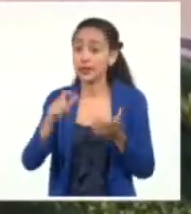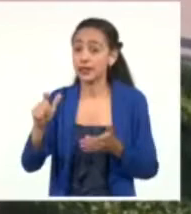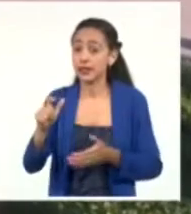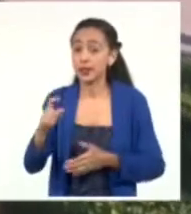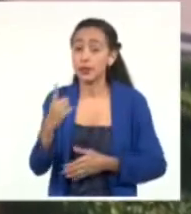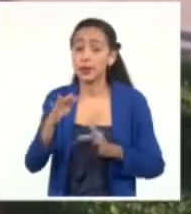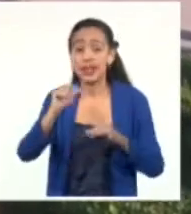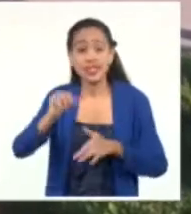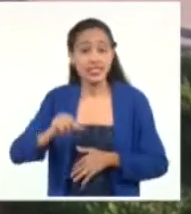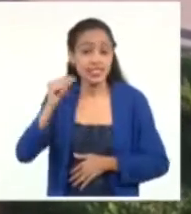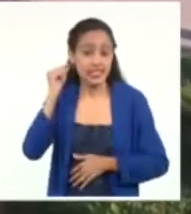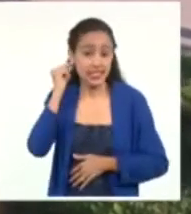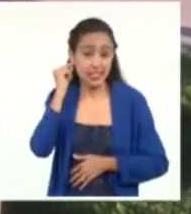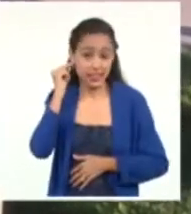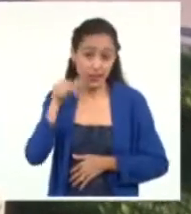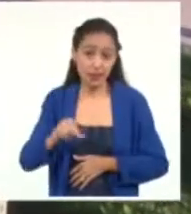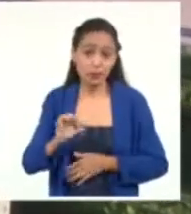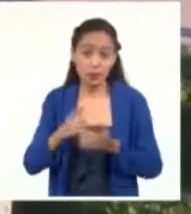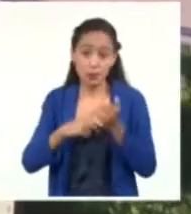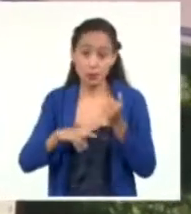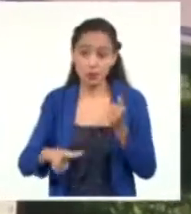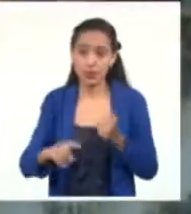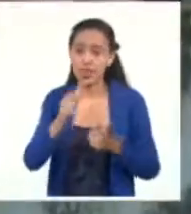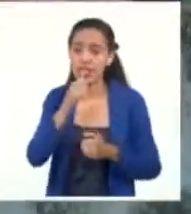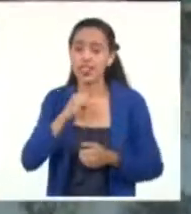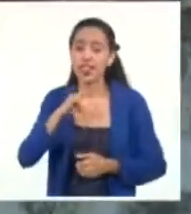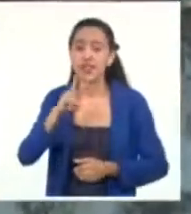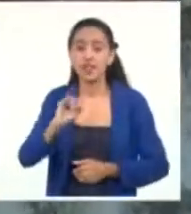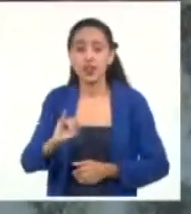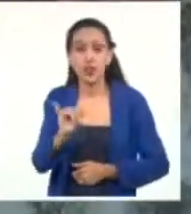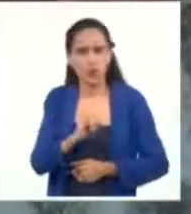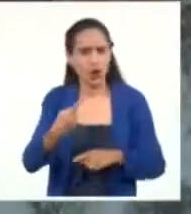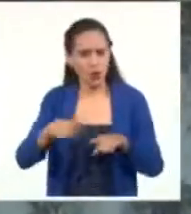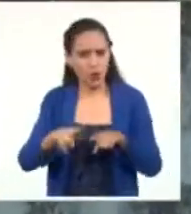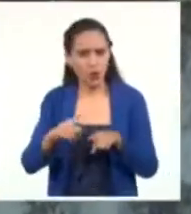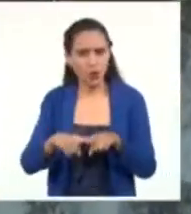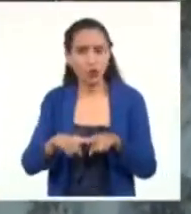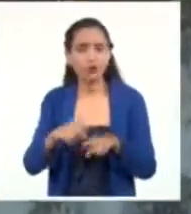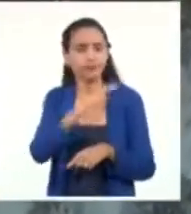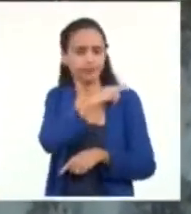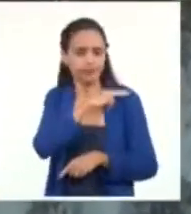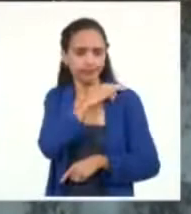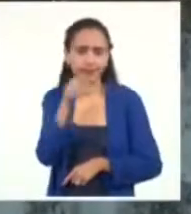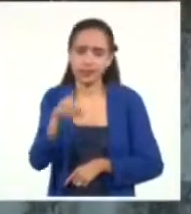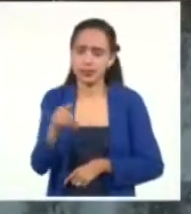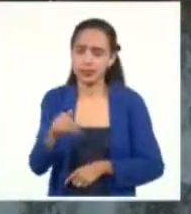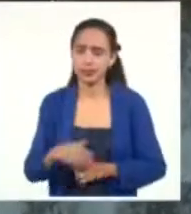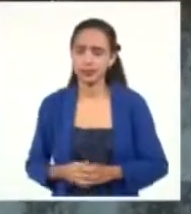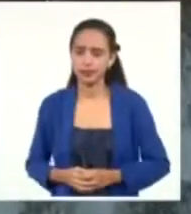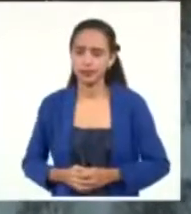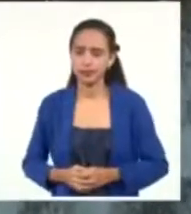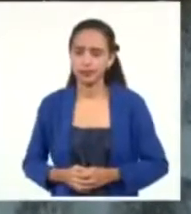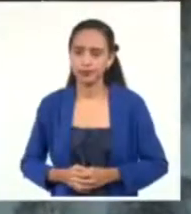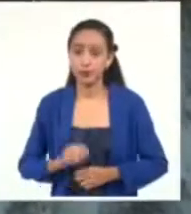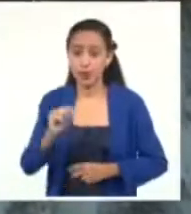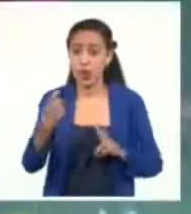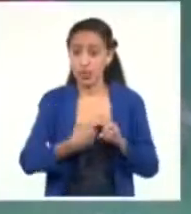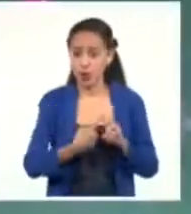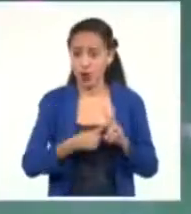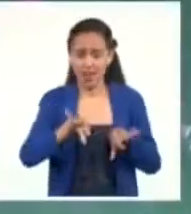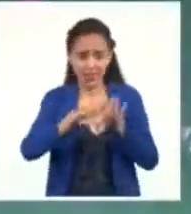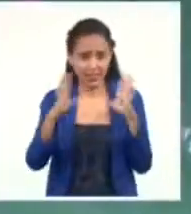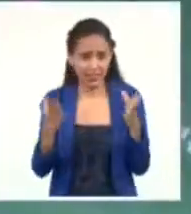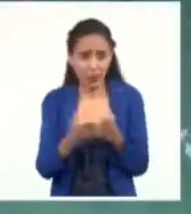primera secretaria del partido en la provincia, David Pérez Martín, junto a otras autoridades. Asimismo, yaguajayenses de todas las